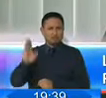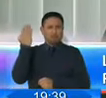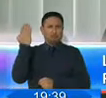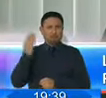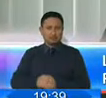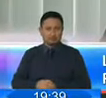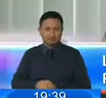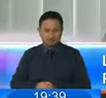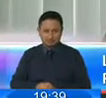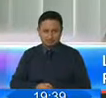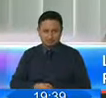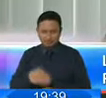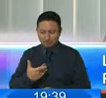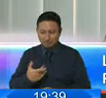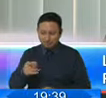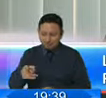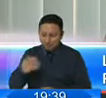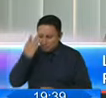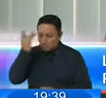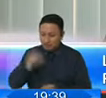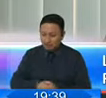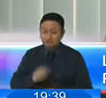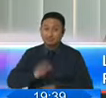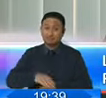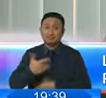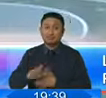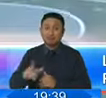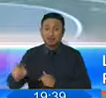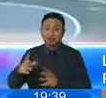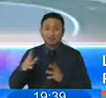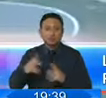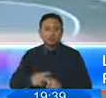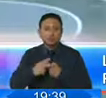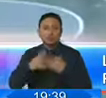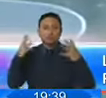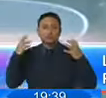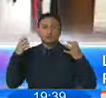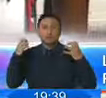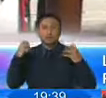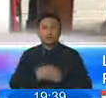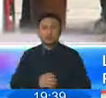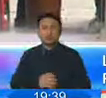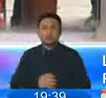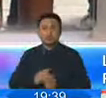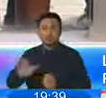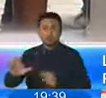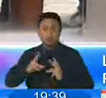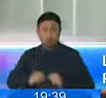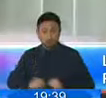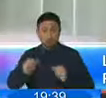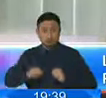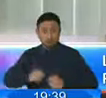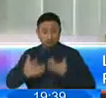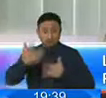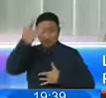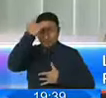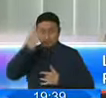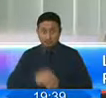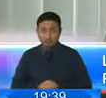reacción consecuencia de esa presión y de ese alto estrés que tiene. La salud del alumno también puede verse afectada.